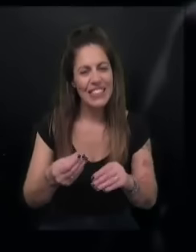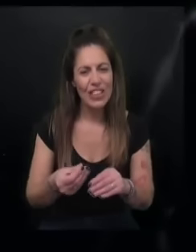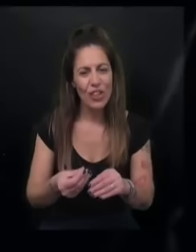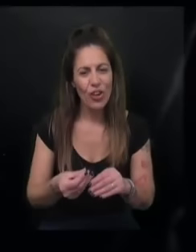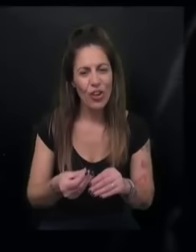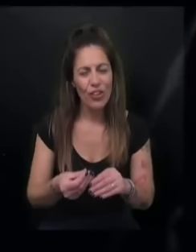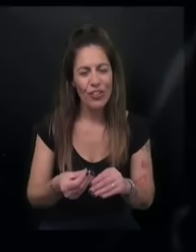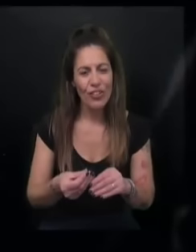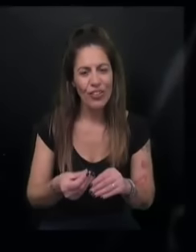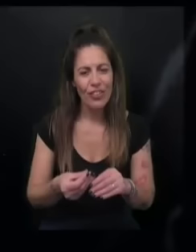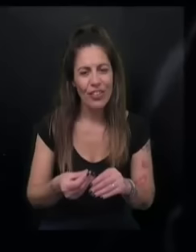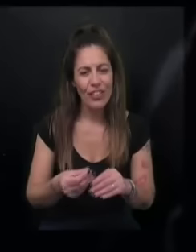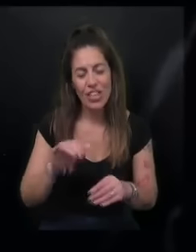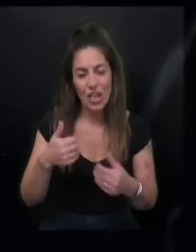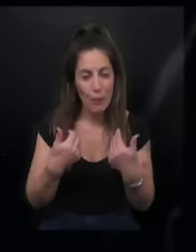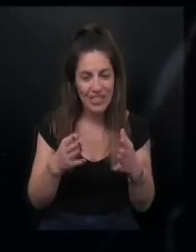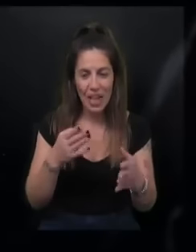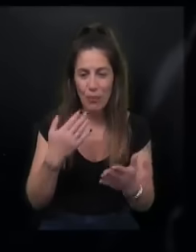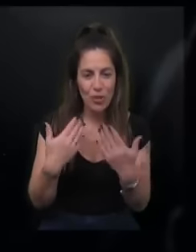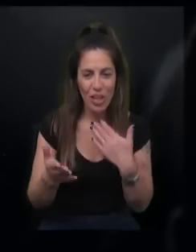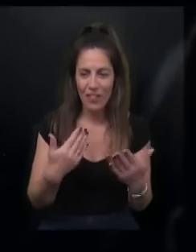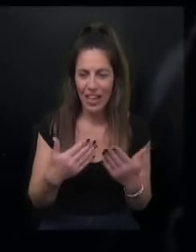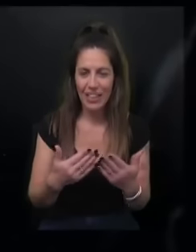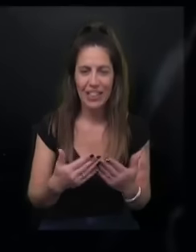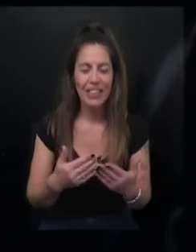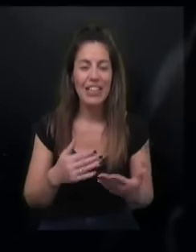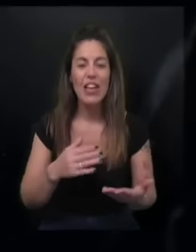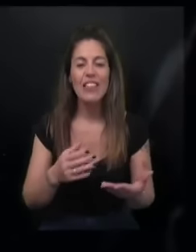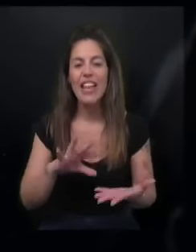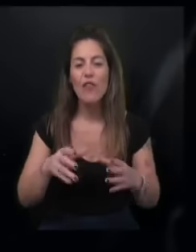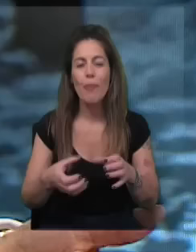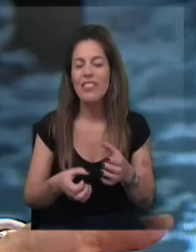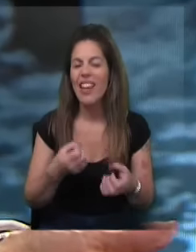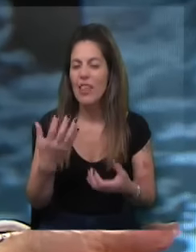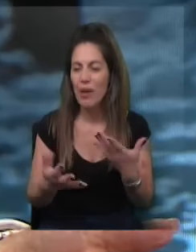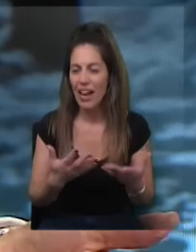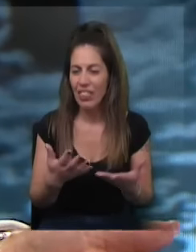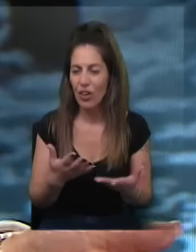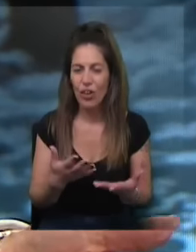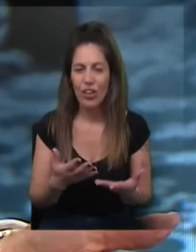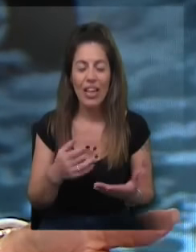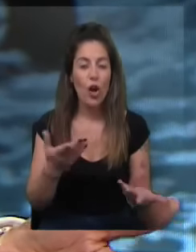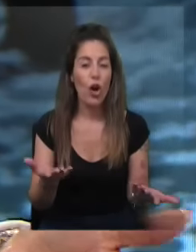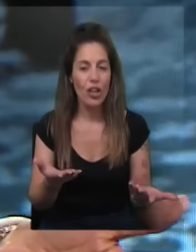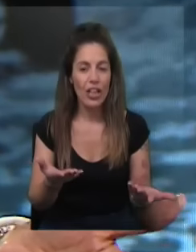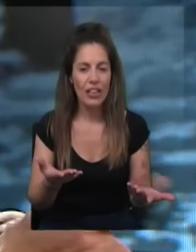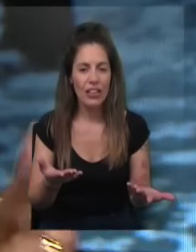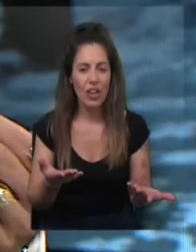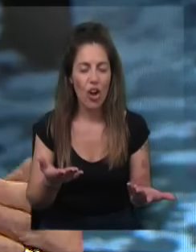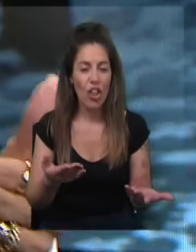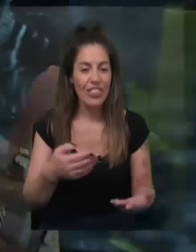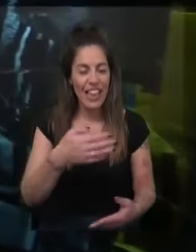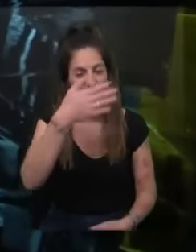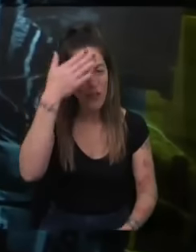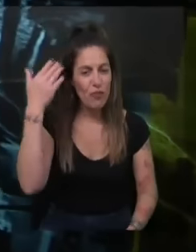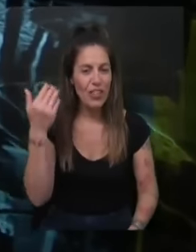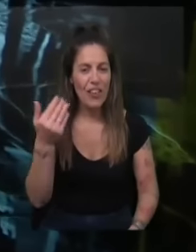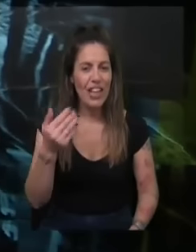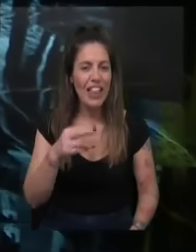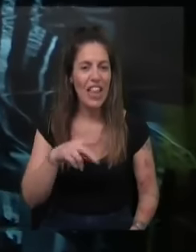digo ya ya nos metemos en profundidad Se ha desmadrado pero es que con esta historia de la fiebre del Oro verde todo se